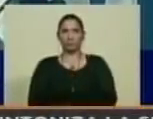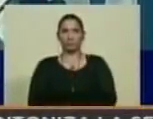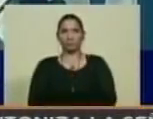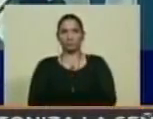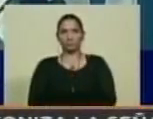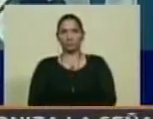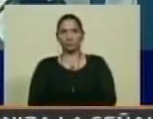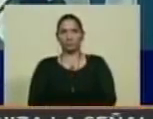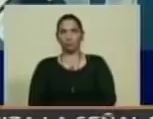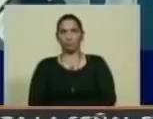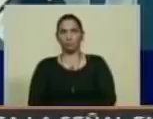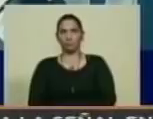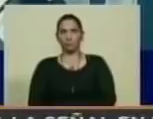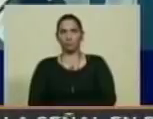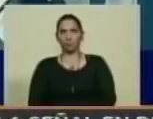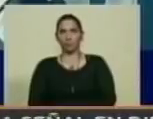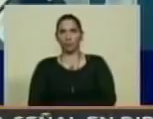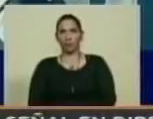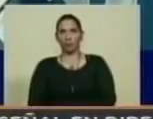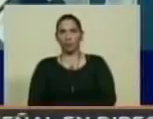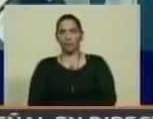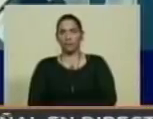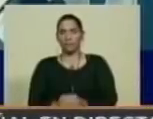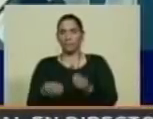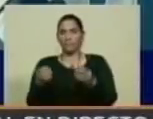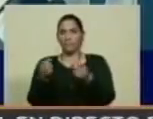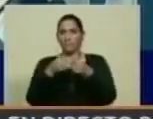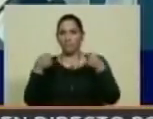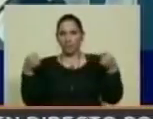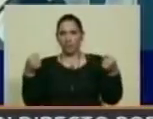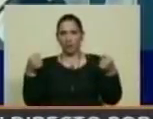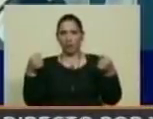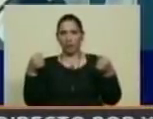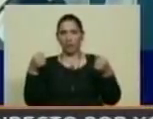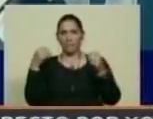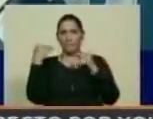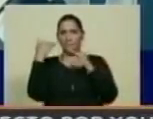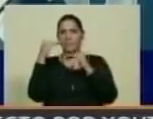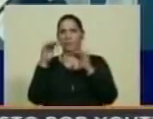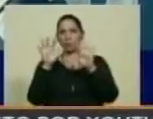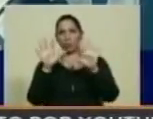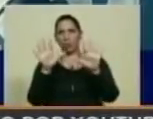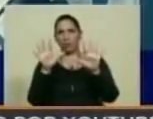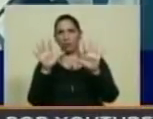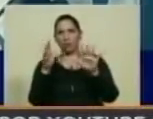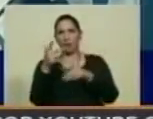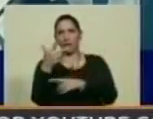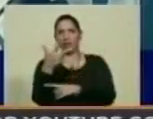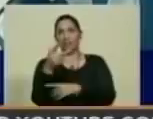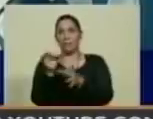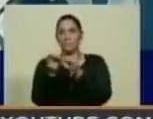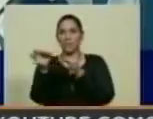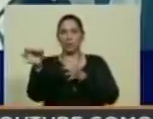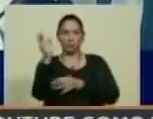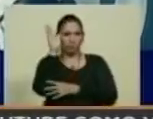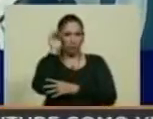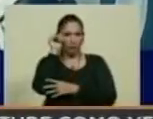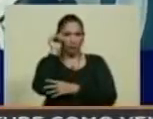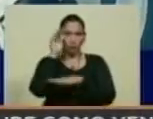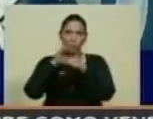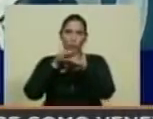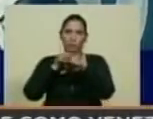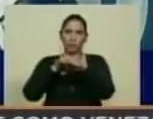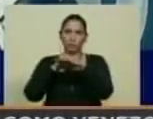ver, la ventana, repito, del piso 10 a 3 metros del baño que solicitó el ciudadano Albán, donde